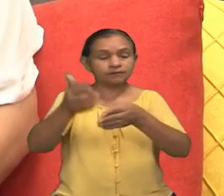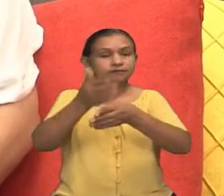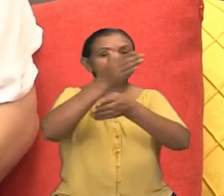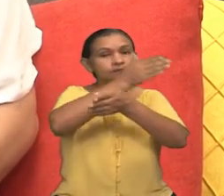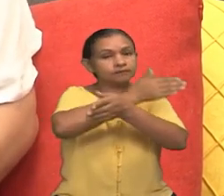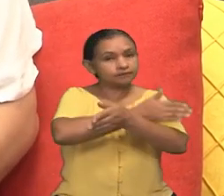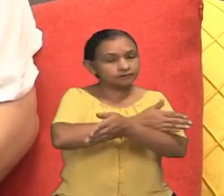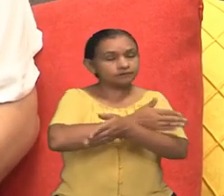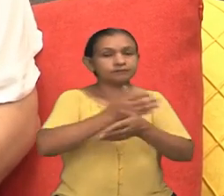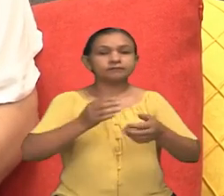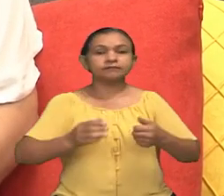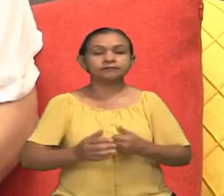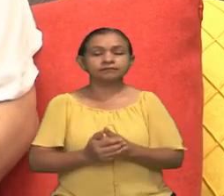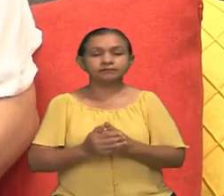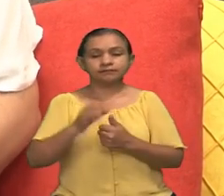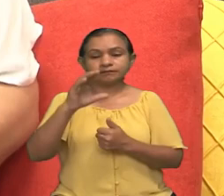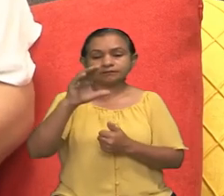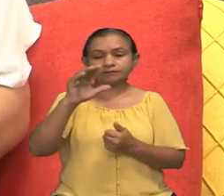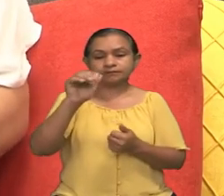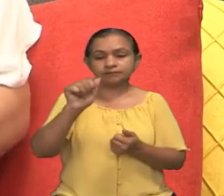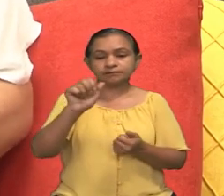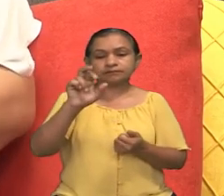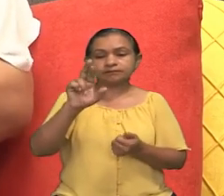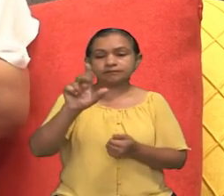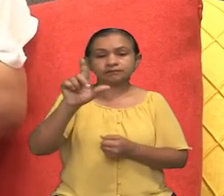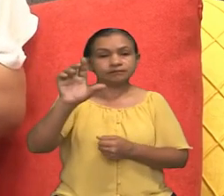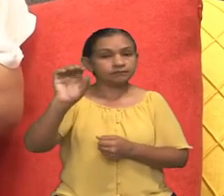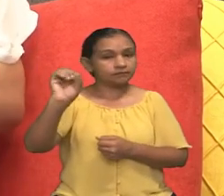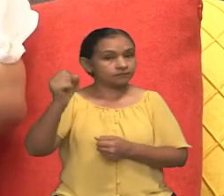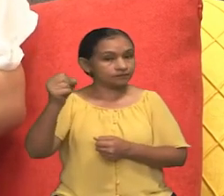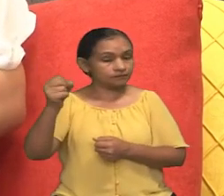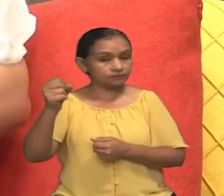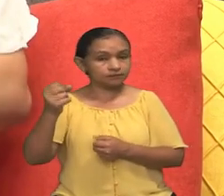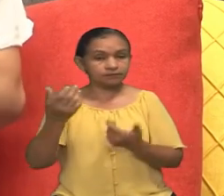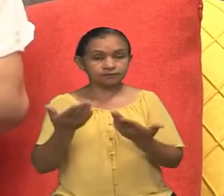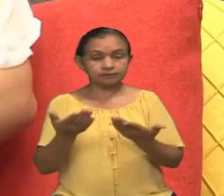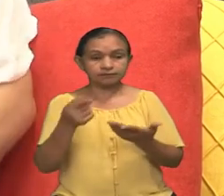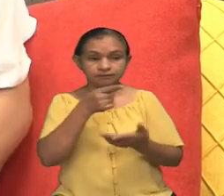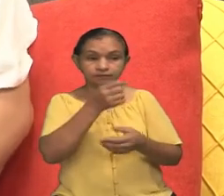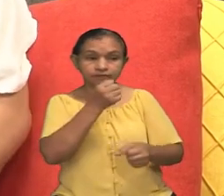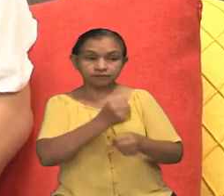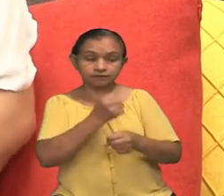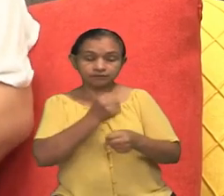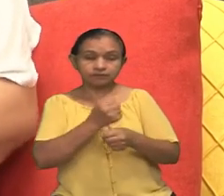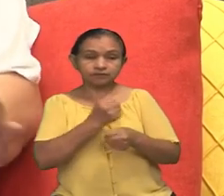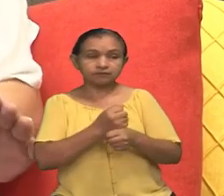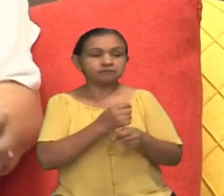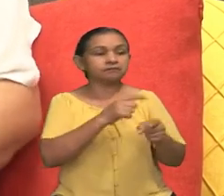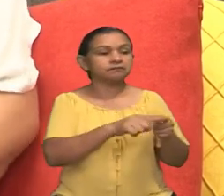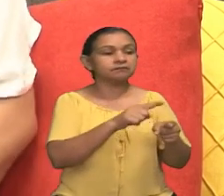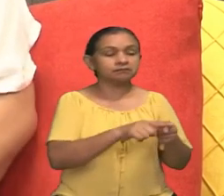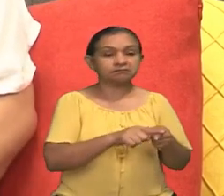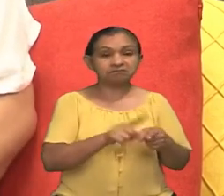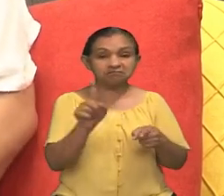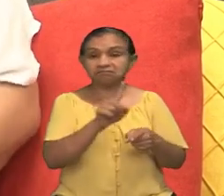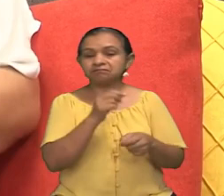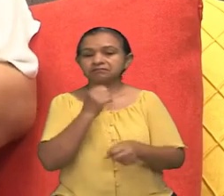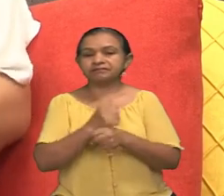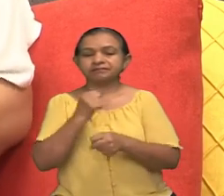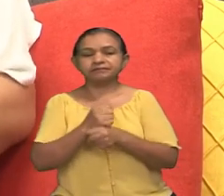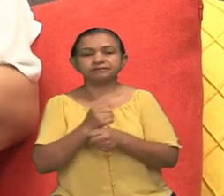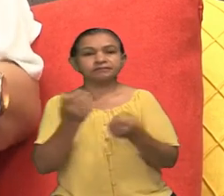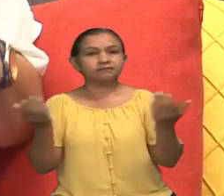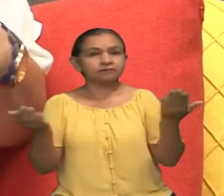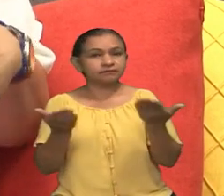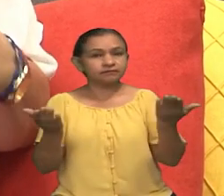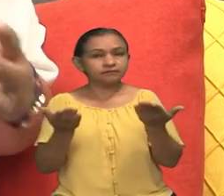decía bien Carlos Emilio. No, si trabajaste, tenías tu pensión. Si no, no tenés tu pensión. No